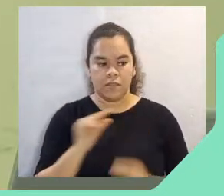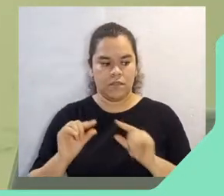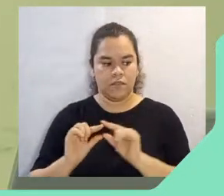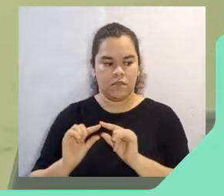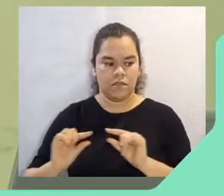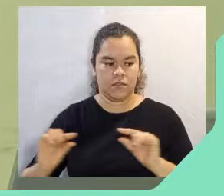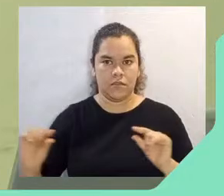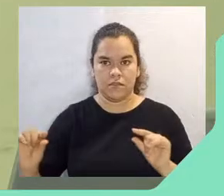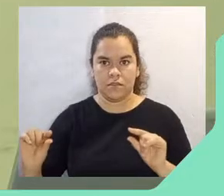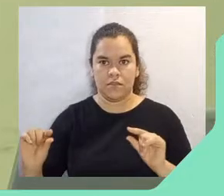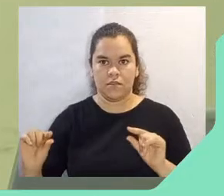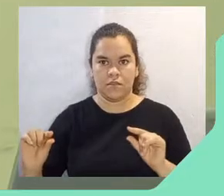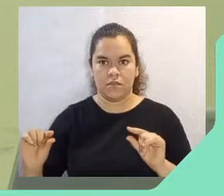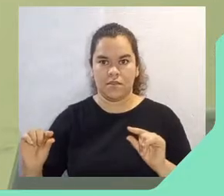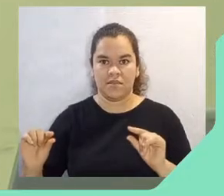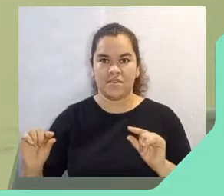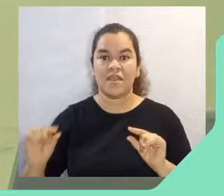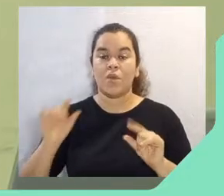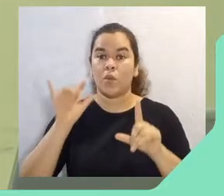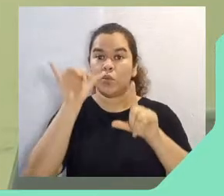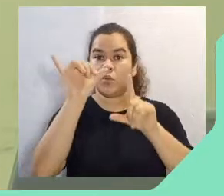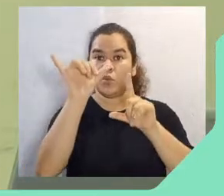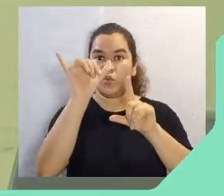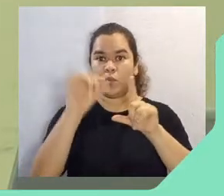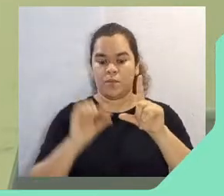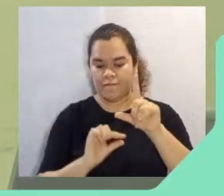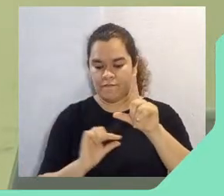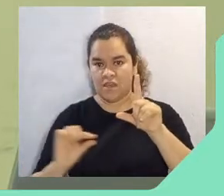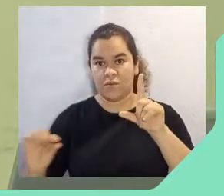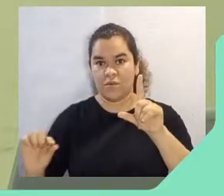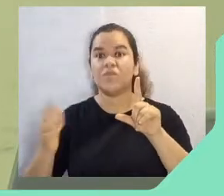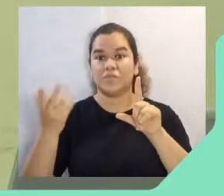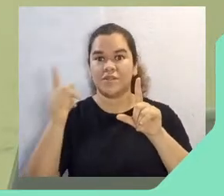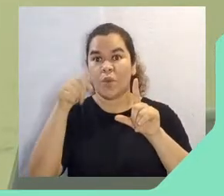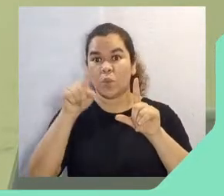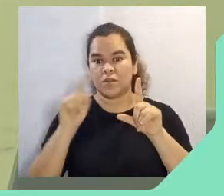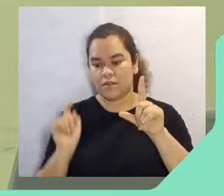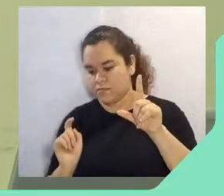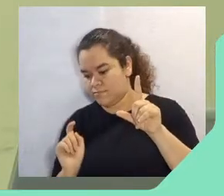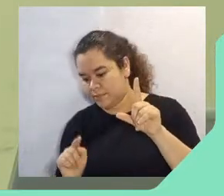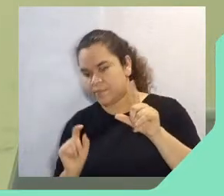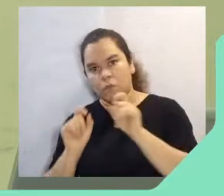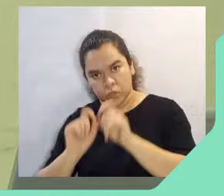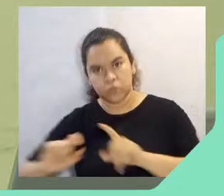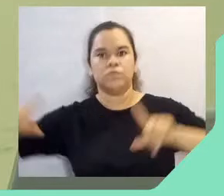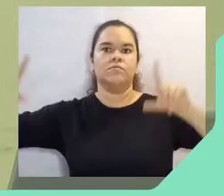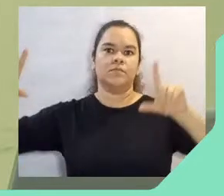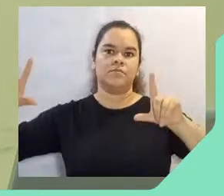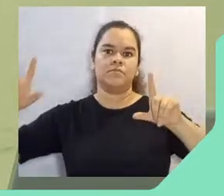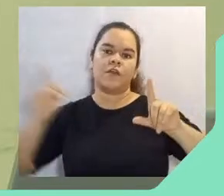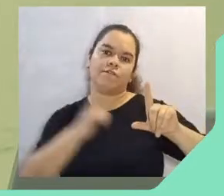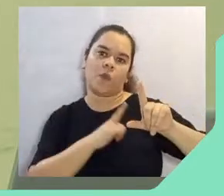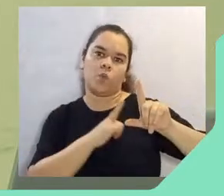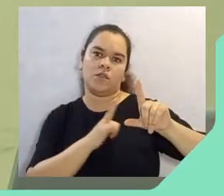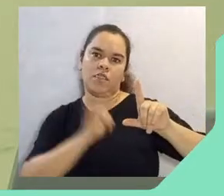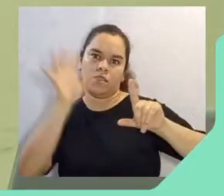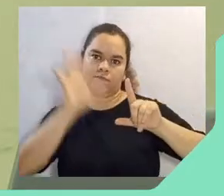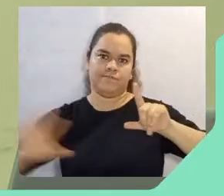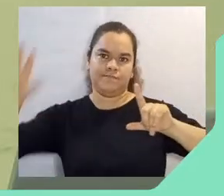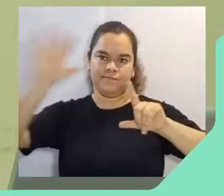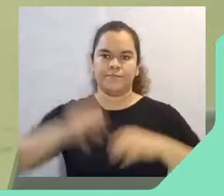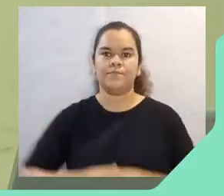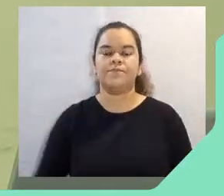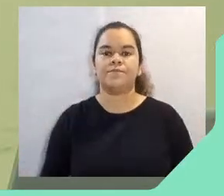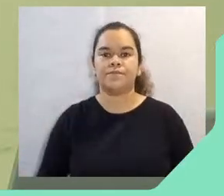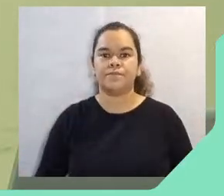dejamos para todos los que están mirando y para quienes lo vean después en diferido. Van a encontrar ahí toda la información. Bueno, por mi